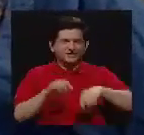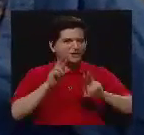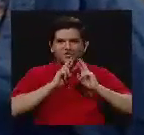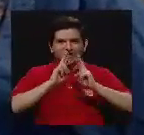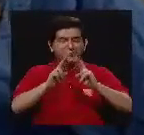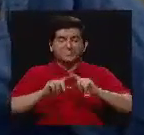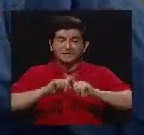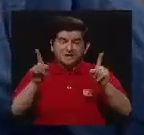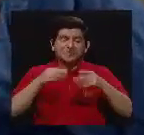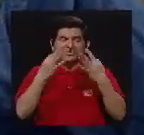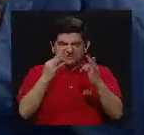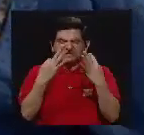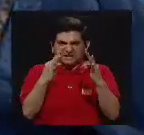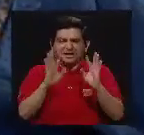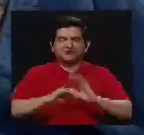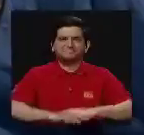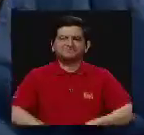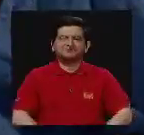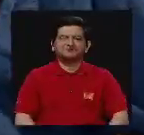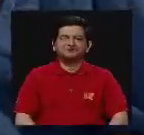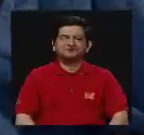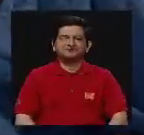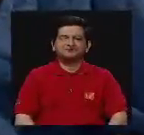te la podría contestar, pero podríamos ensayar.